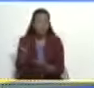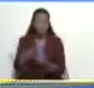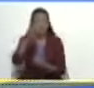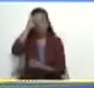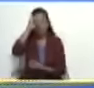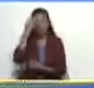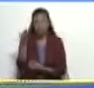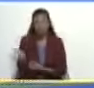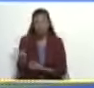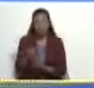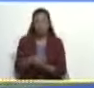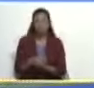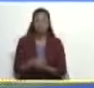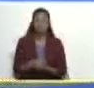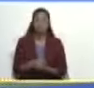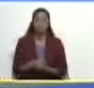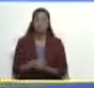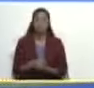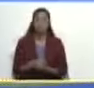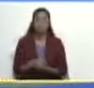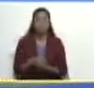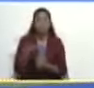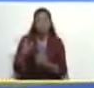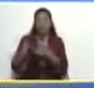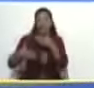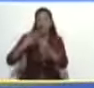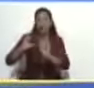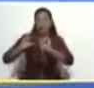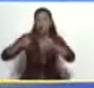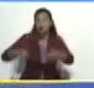Delcy Rodríguez, va a proceder